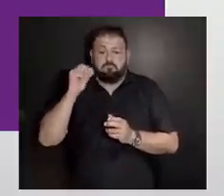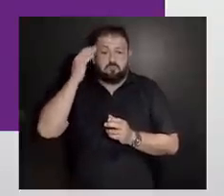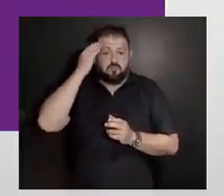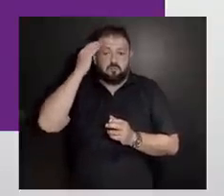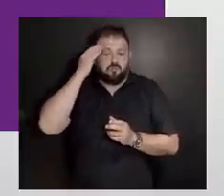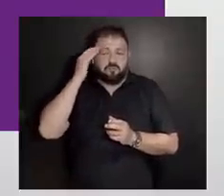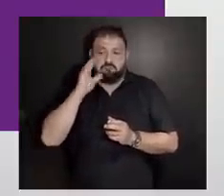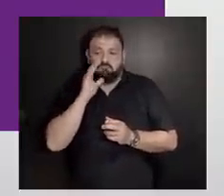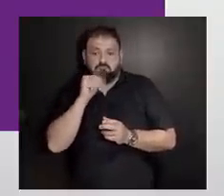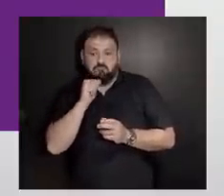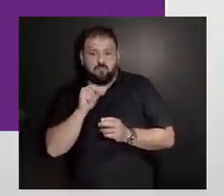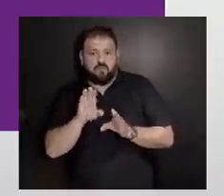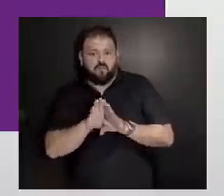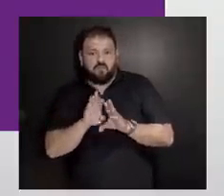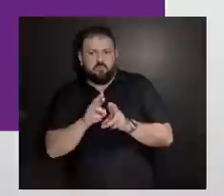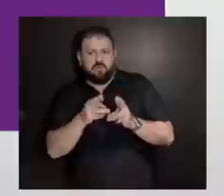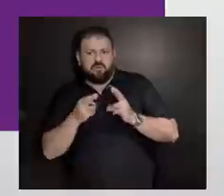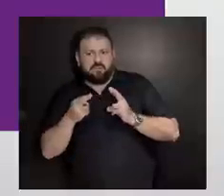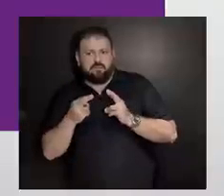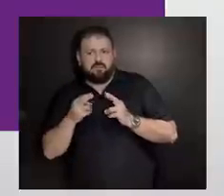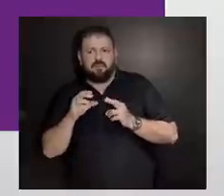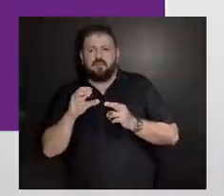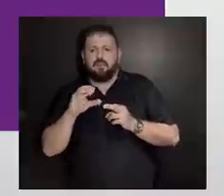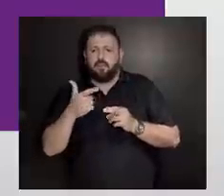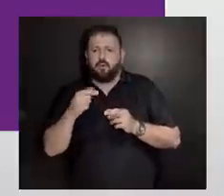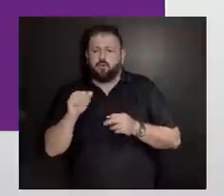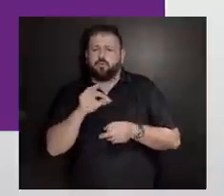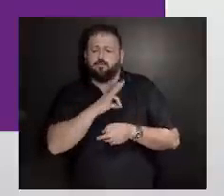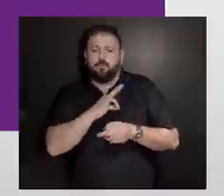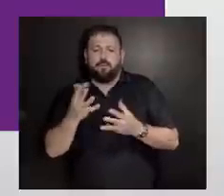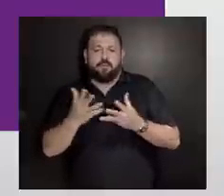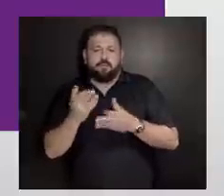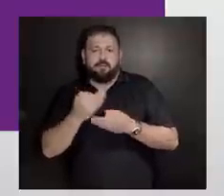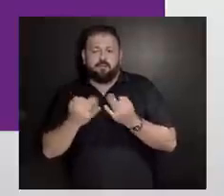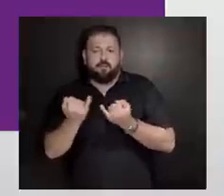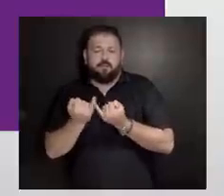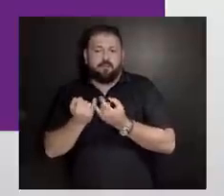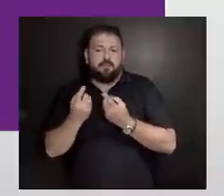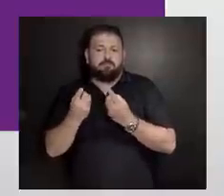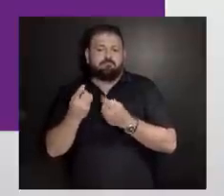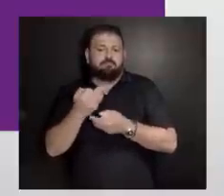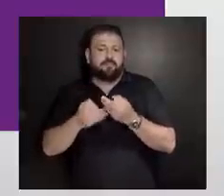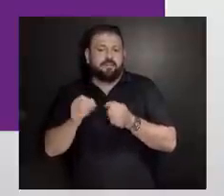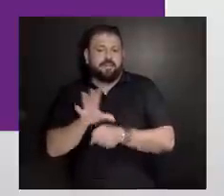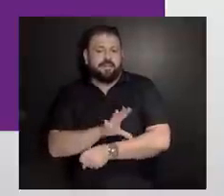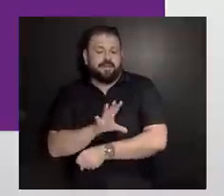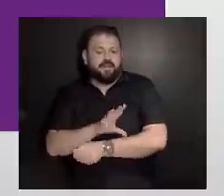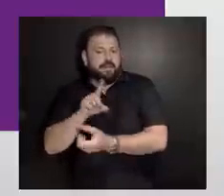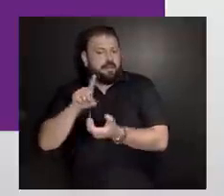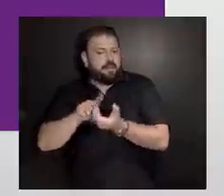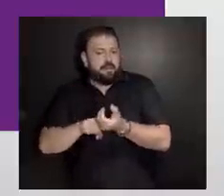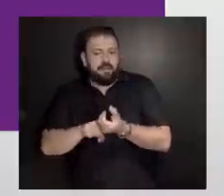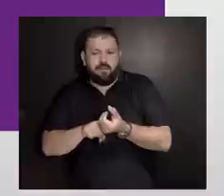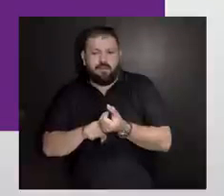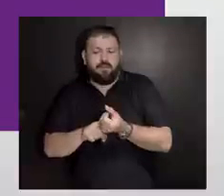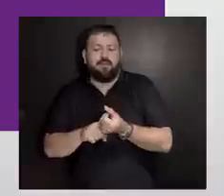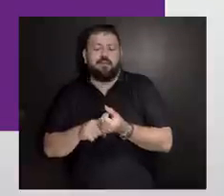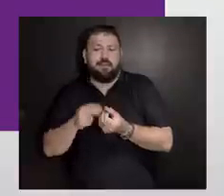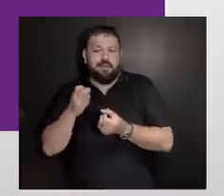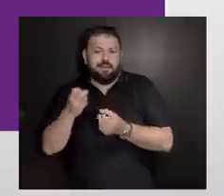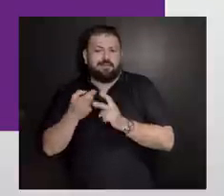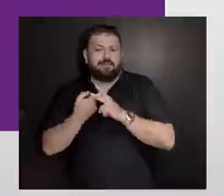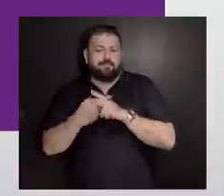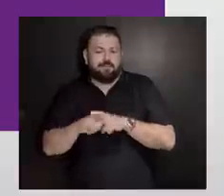absorber glucosa, lo que va a hacer es tratar de crear fuentes alternas de energía. Entonces lo que hace es que comienza a utilizar la grasa y